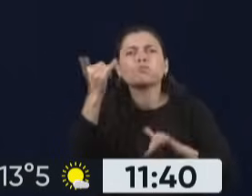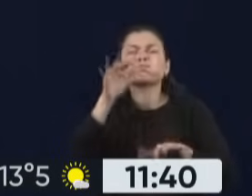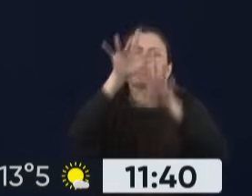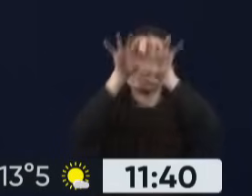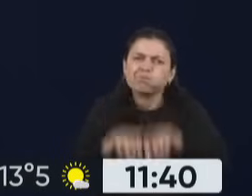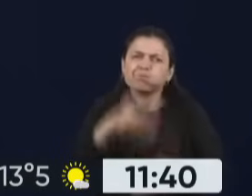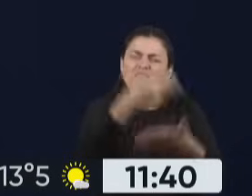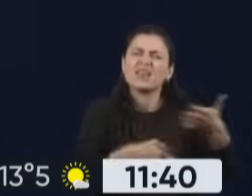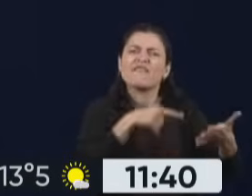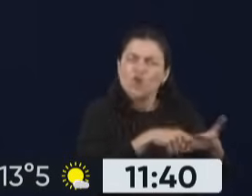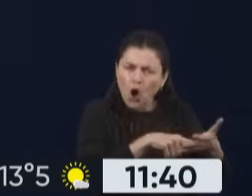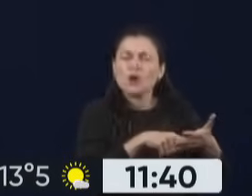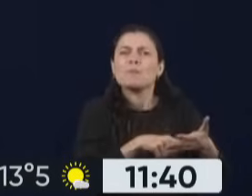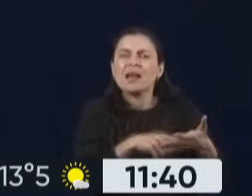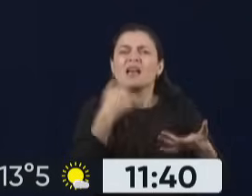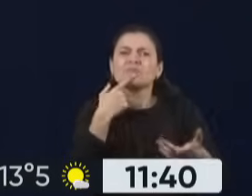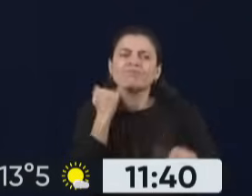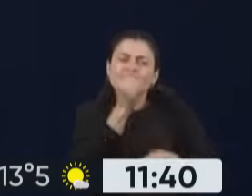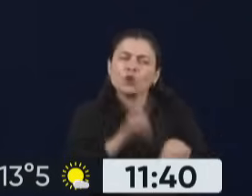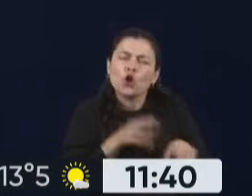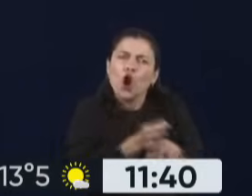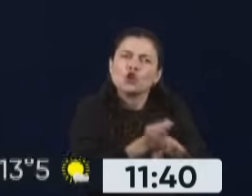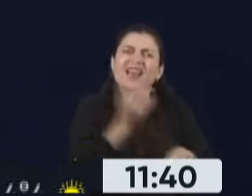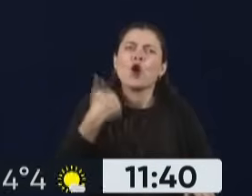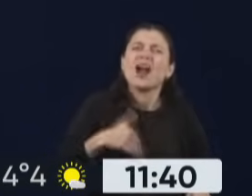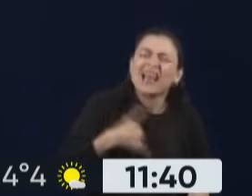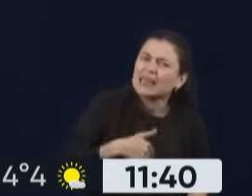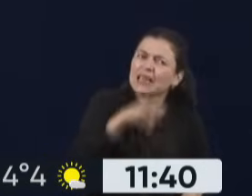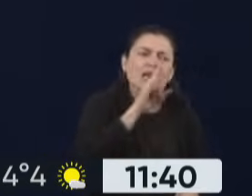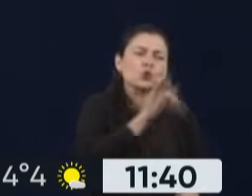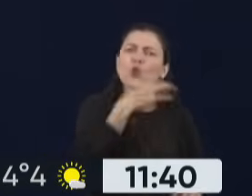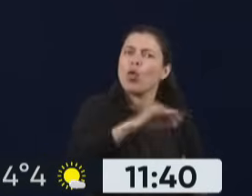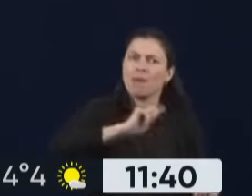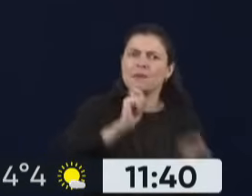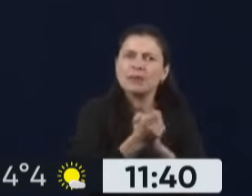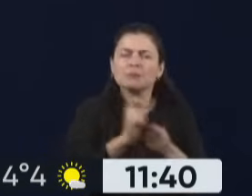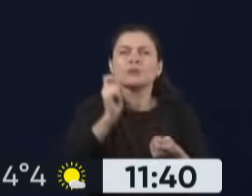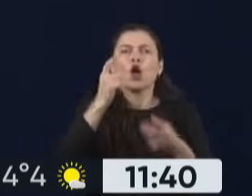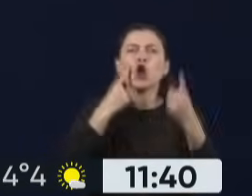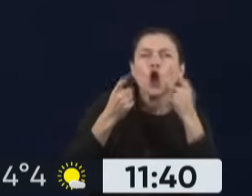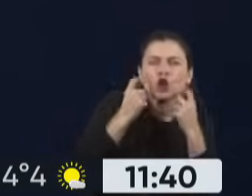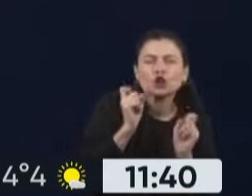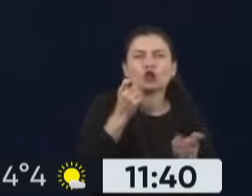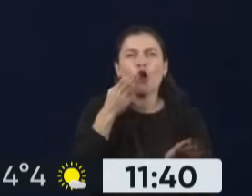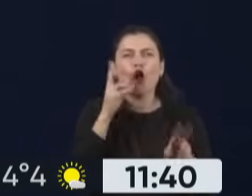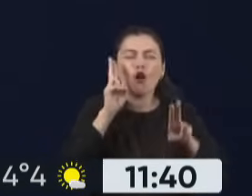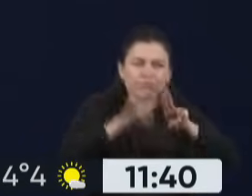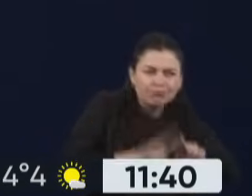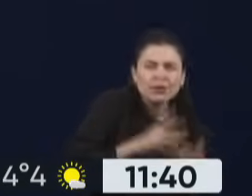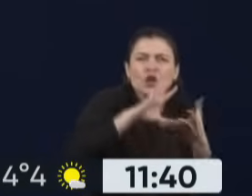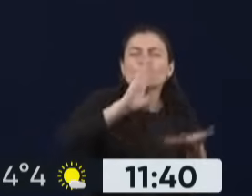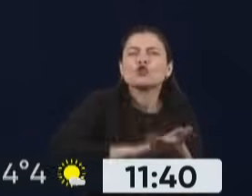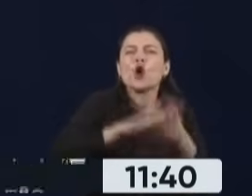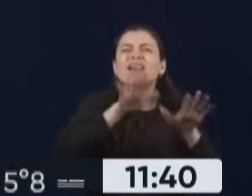antilavado recomendó la mejora de nuestros sistemas de control y verificación para hacer uso de los recursos en perfiles de riesgo